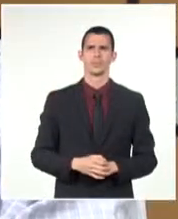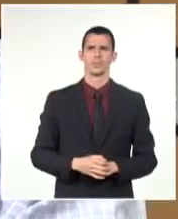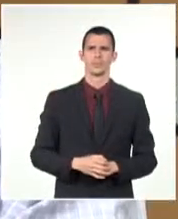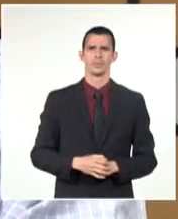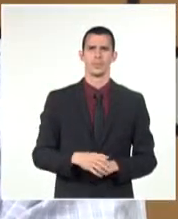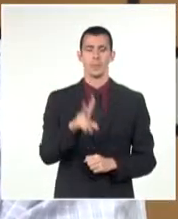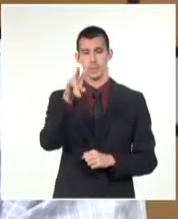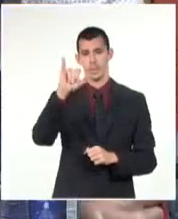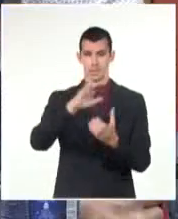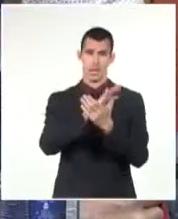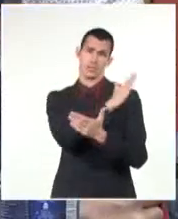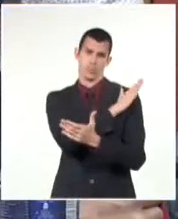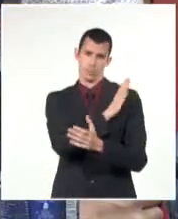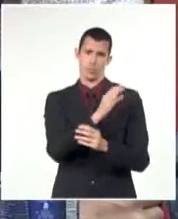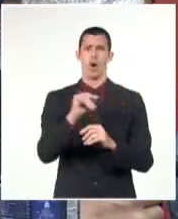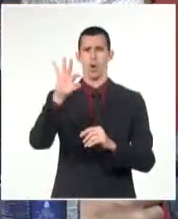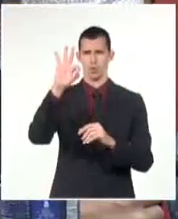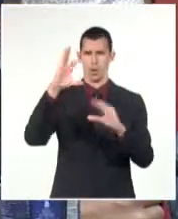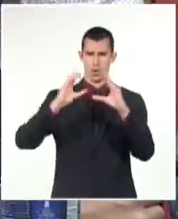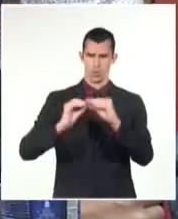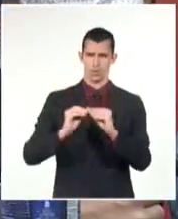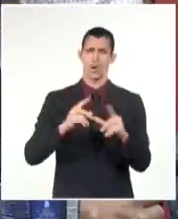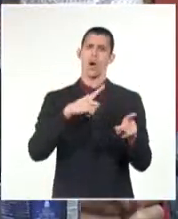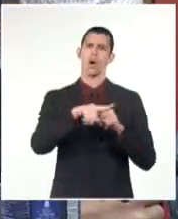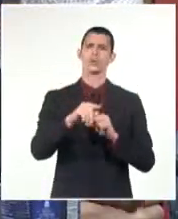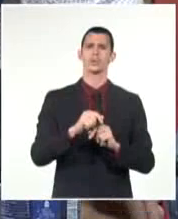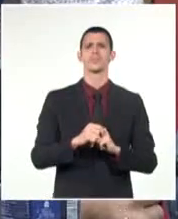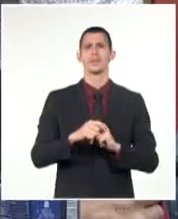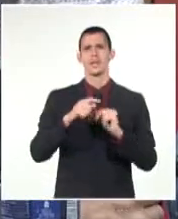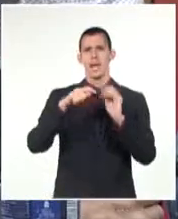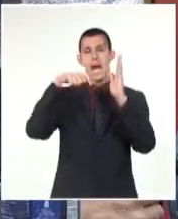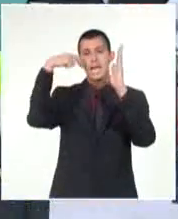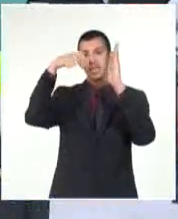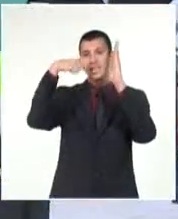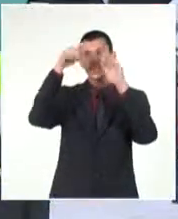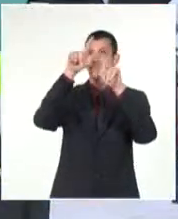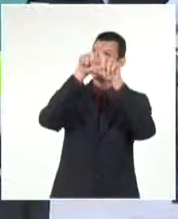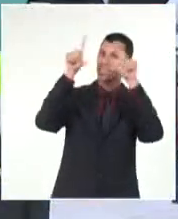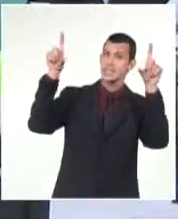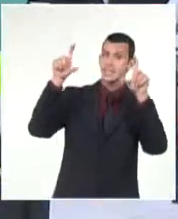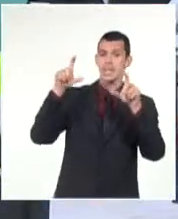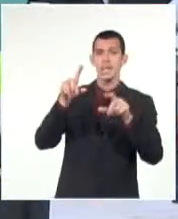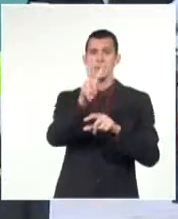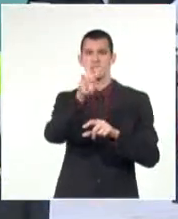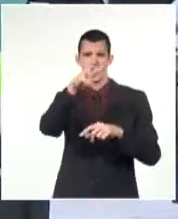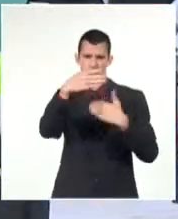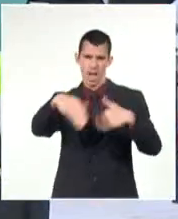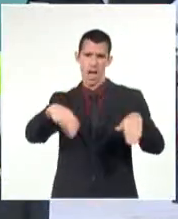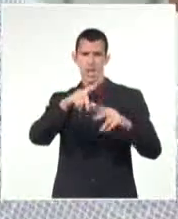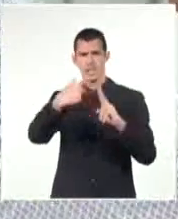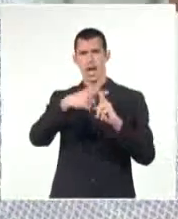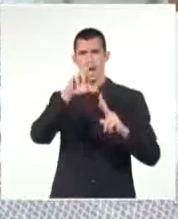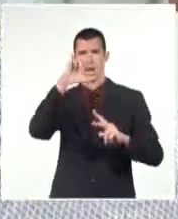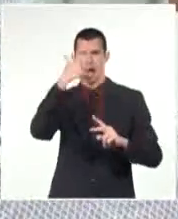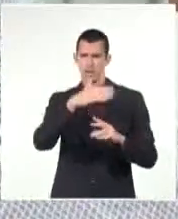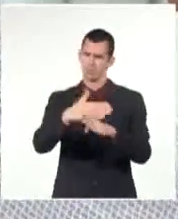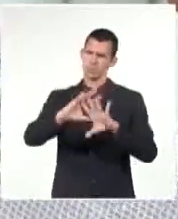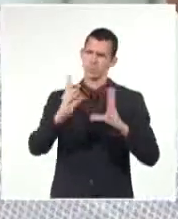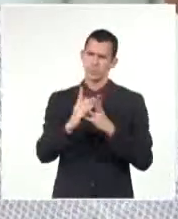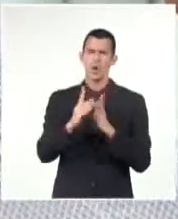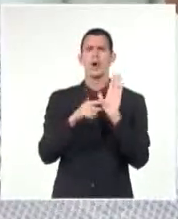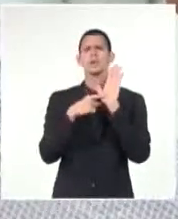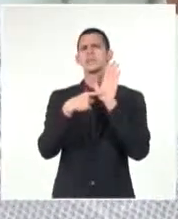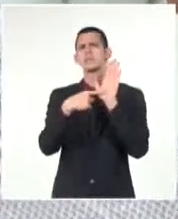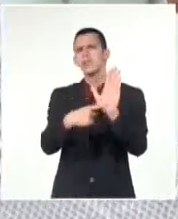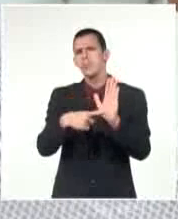25 de marzo a las 7 de la noche en el Yara se proyectarán los cortometrajes Tarteso Dune de Josué García, Habana Like de Giselo